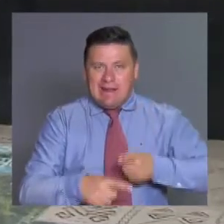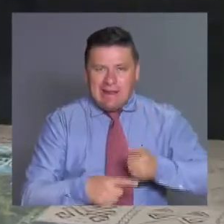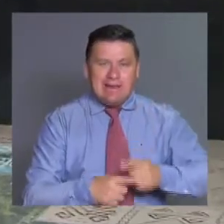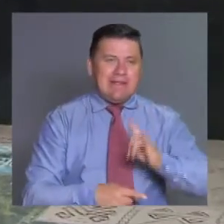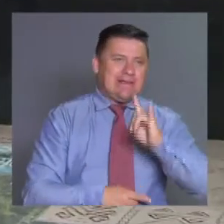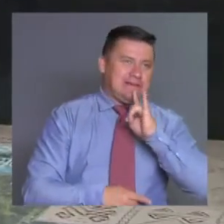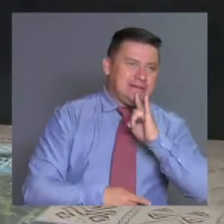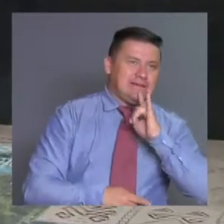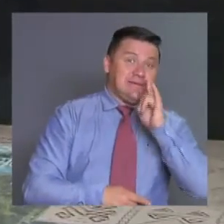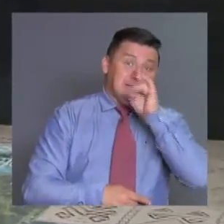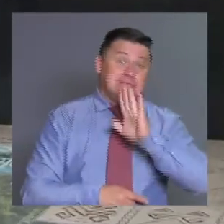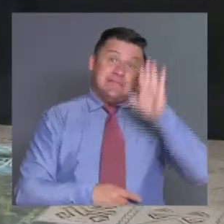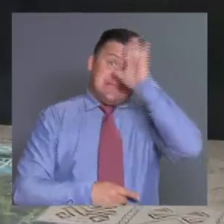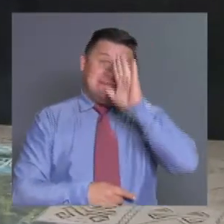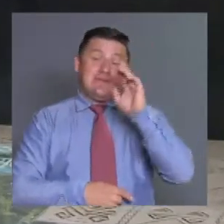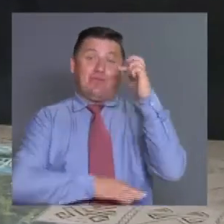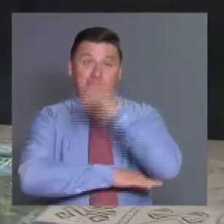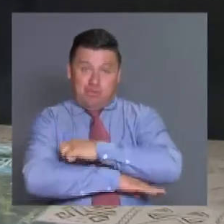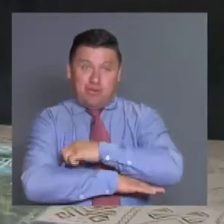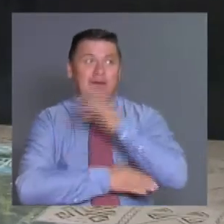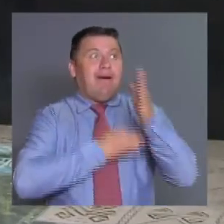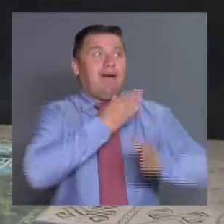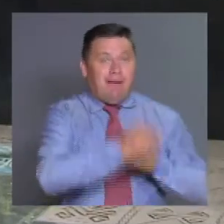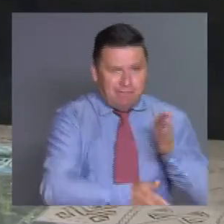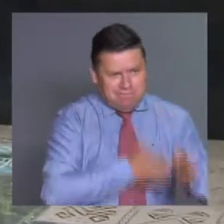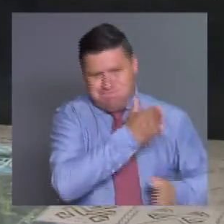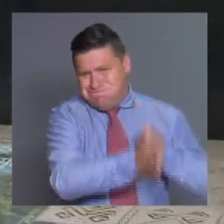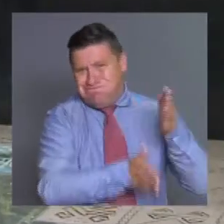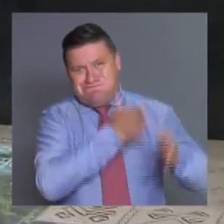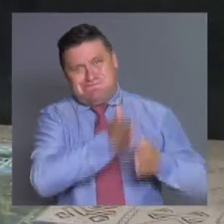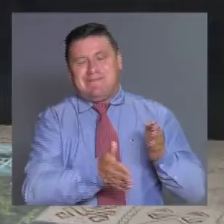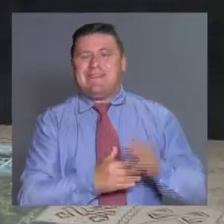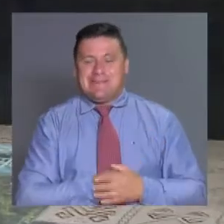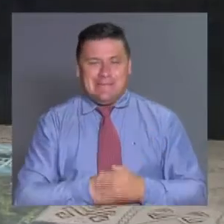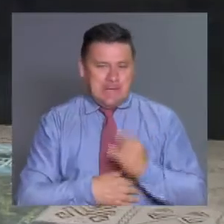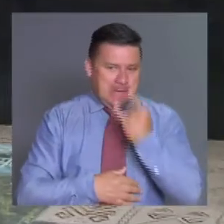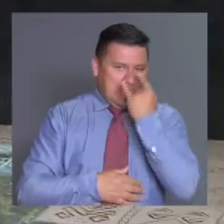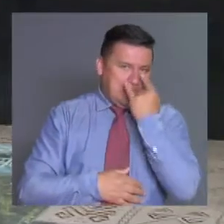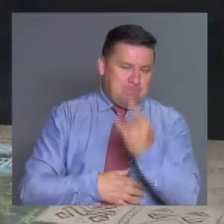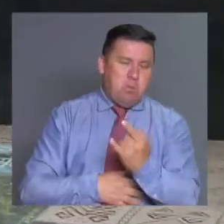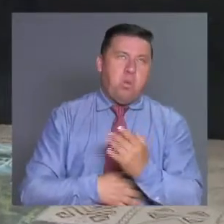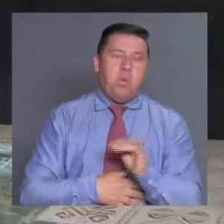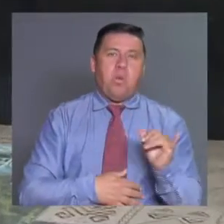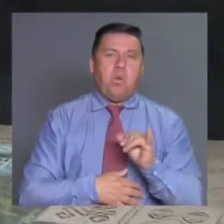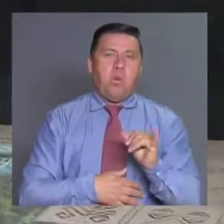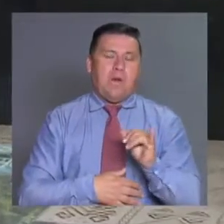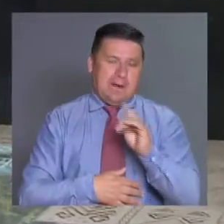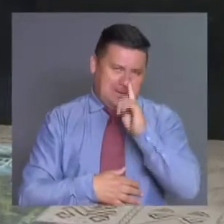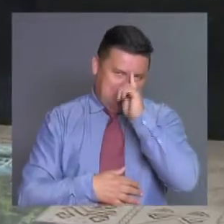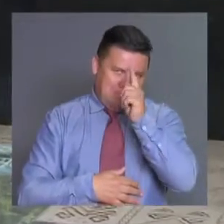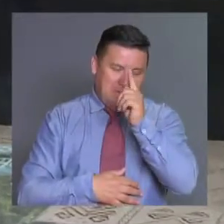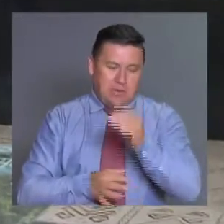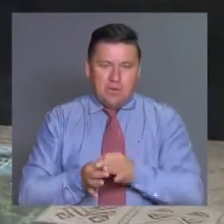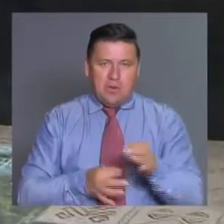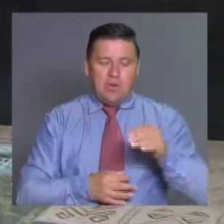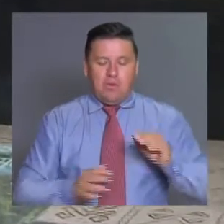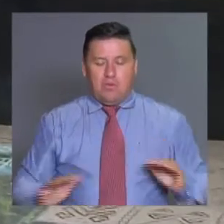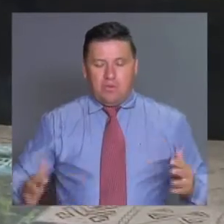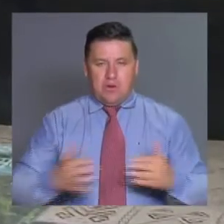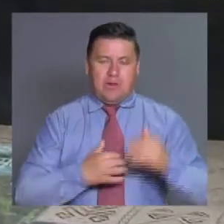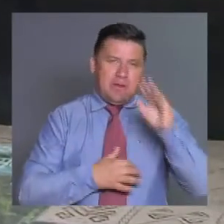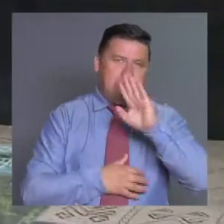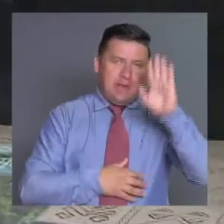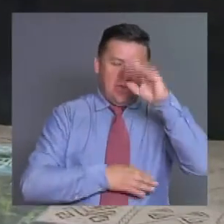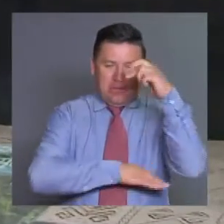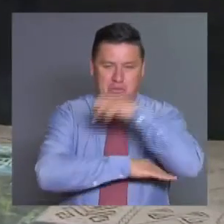nacionales obviamente putumayense es también es una es un atractivo que es como el icono que hay en el municipio de mocoa y en el departamento